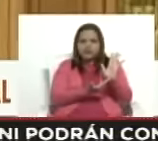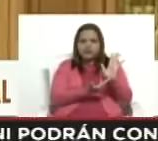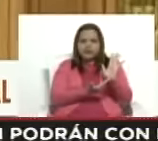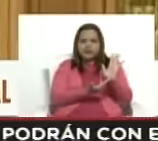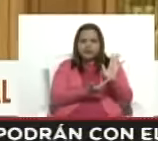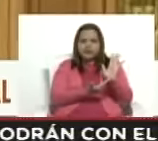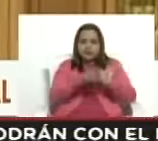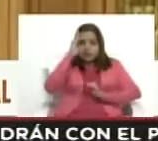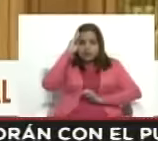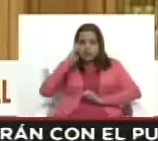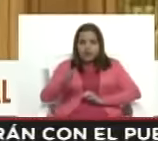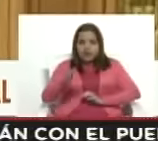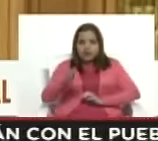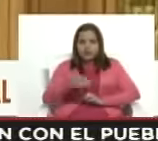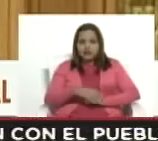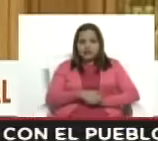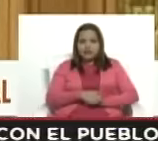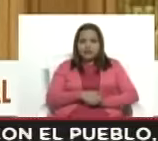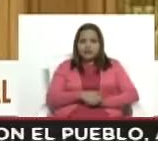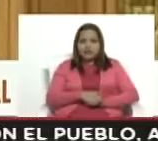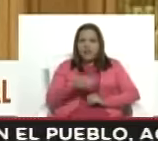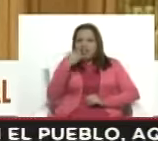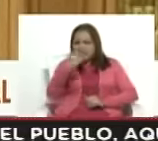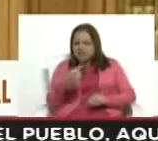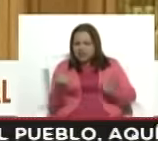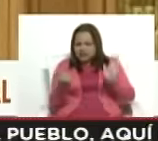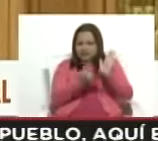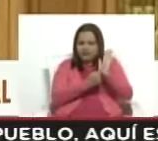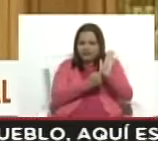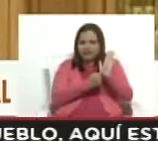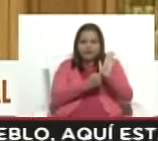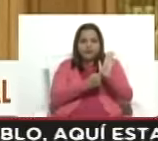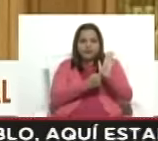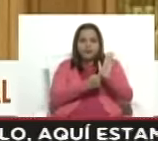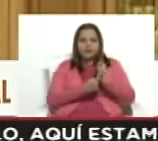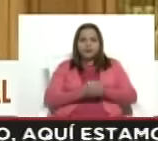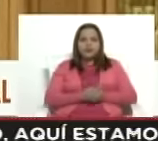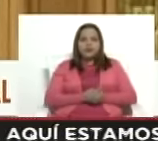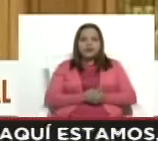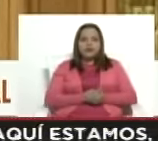El capitán, pues. Mira, él dice aquí.